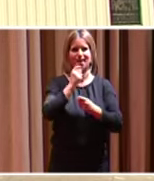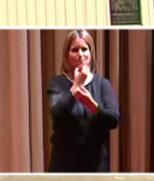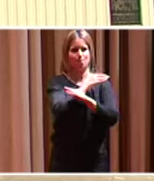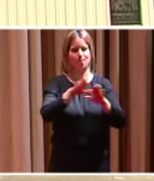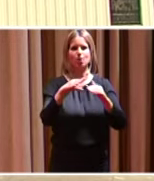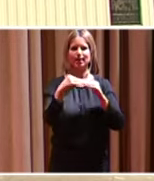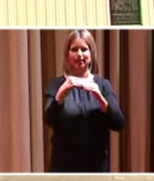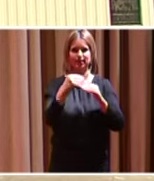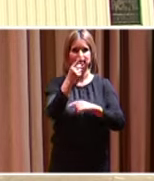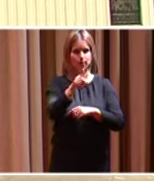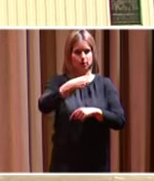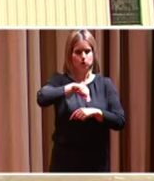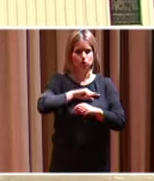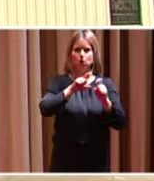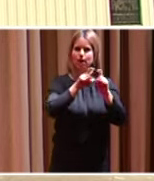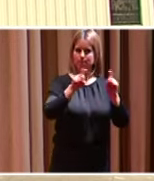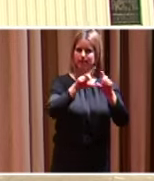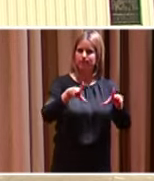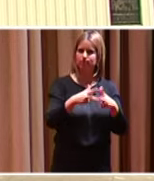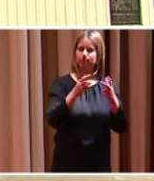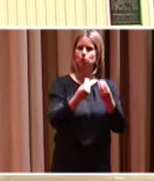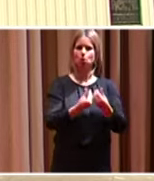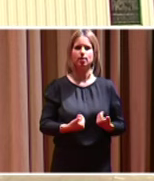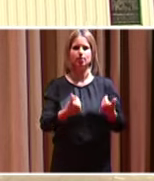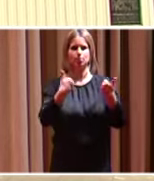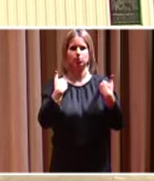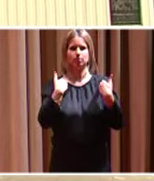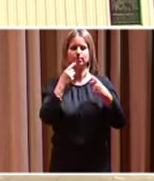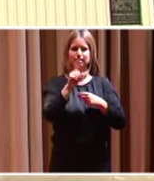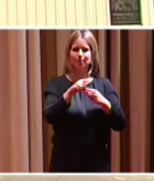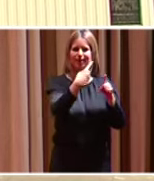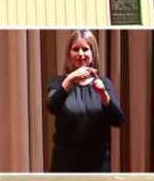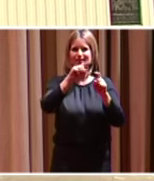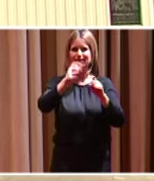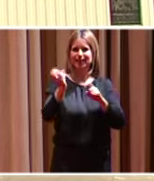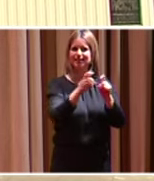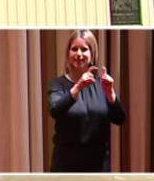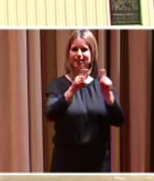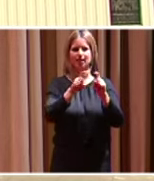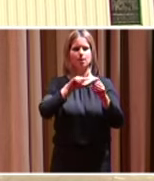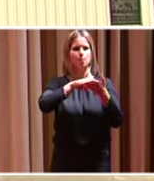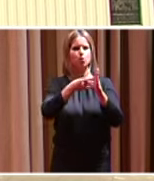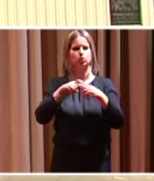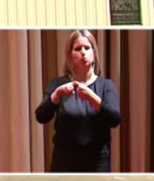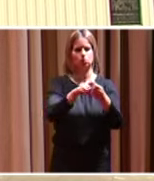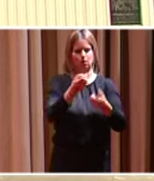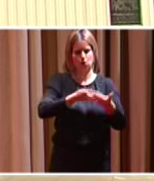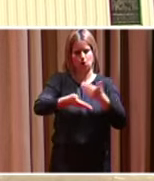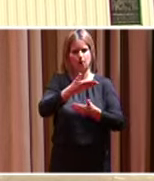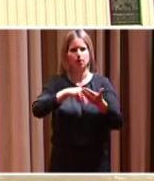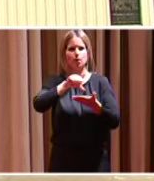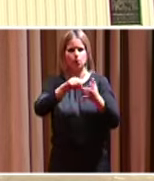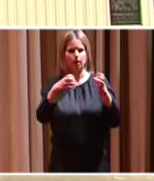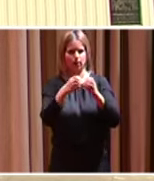nuestros clientes. También somos una empresa socialmente responsable. Colaboramos con diversas entidades y proyectos solidarios, apoyando a nuestra